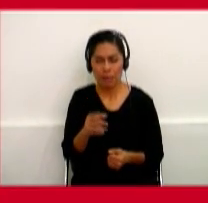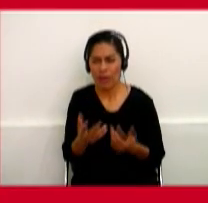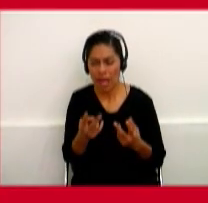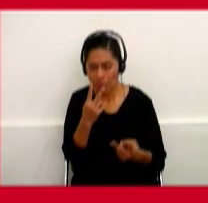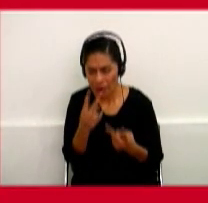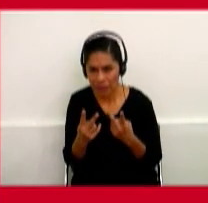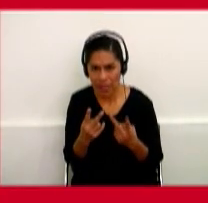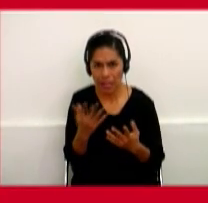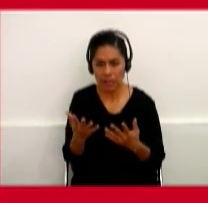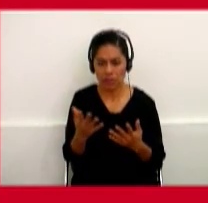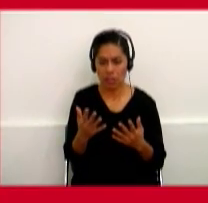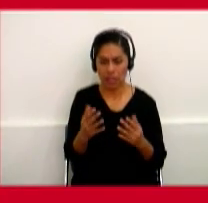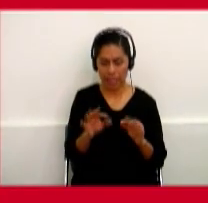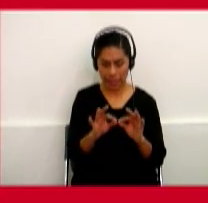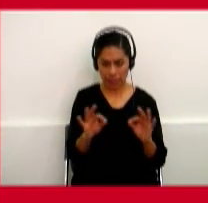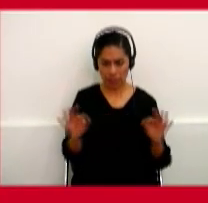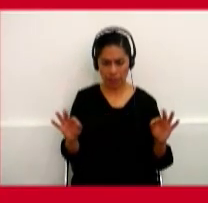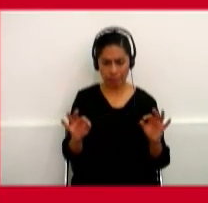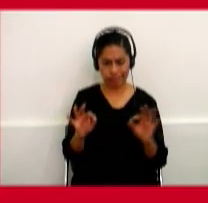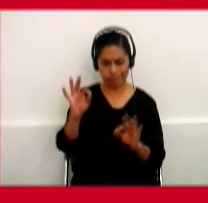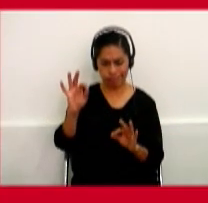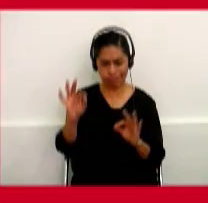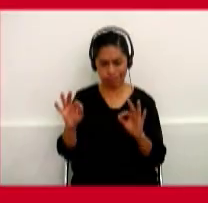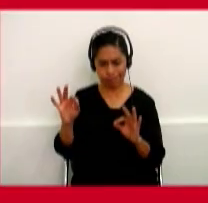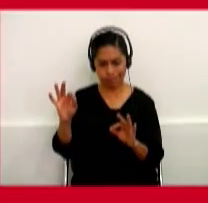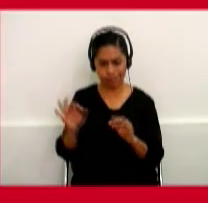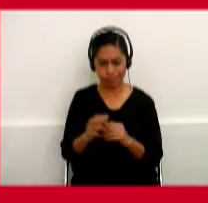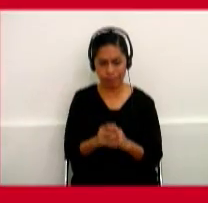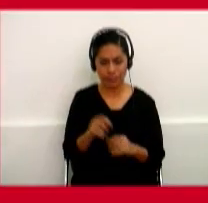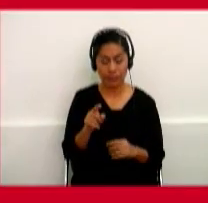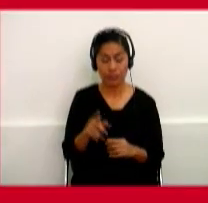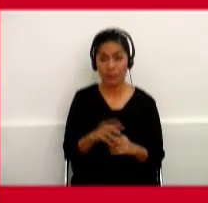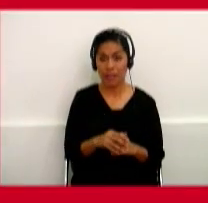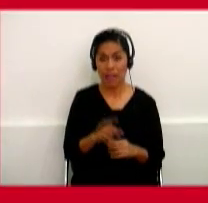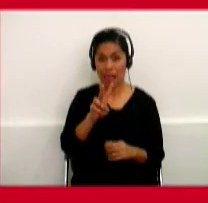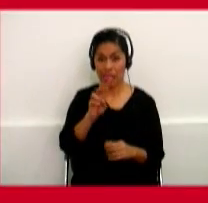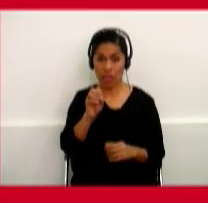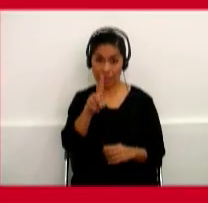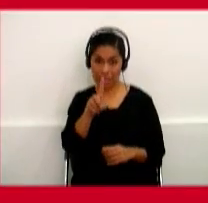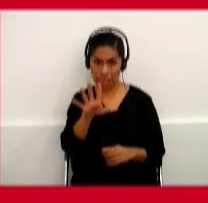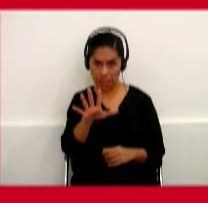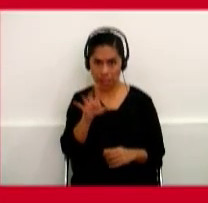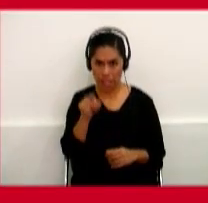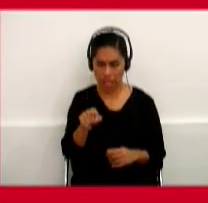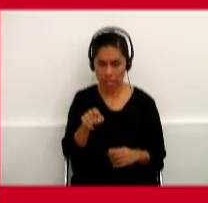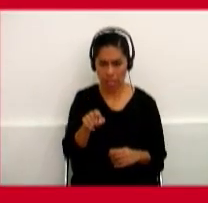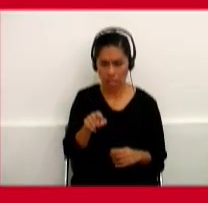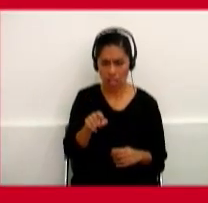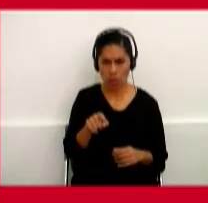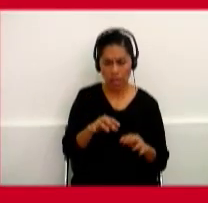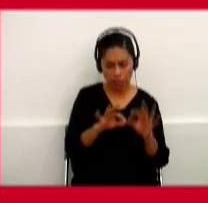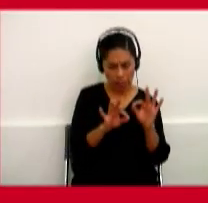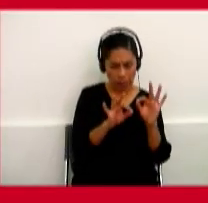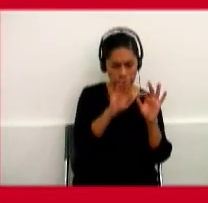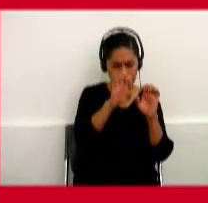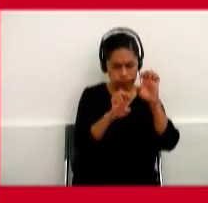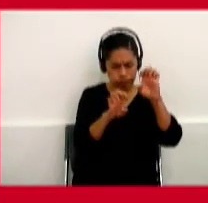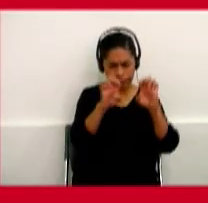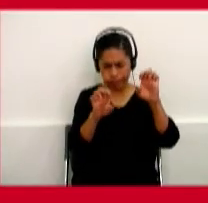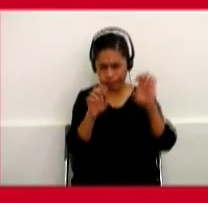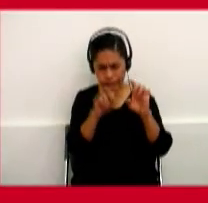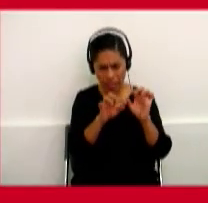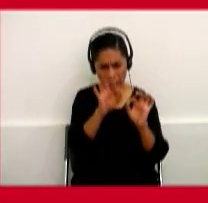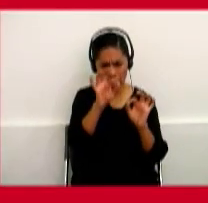captura relaciones no lineales, ¿no? Supera el análisis que se hizo en el 2015 con análisis estadístico para definir límites de ppm en plomo y